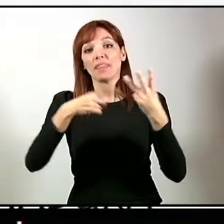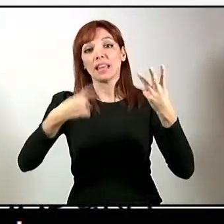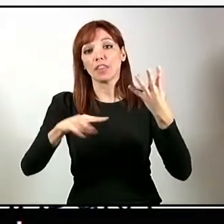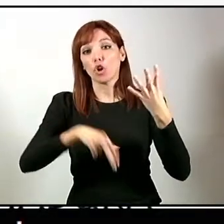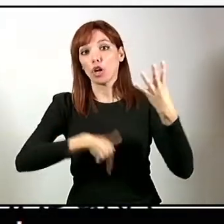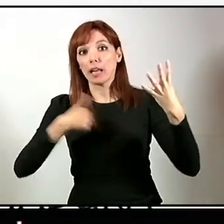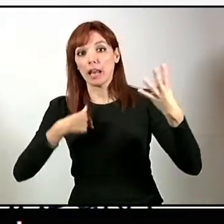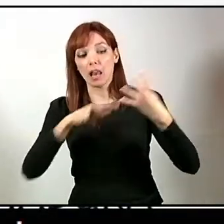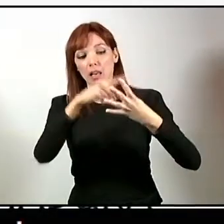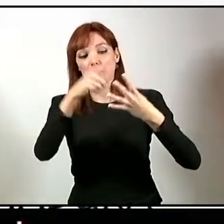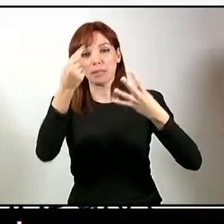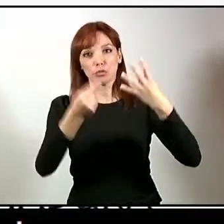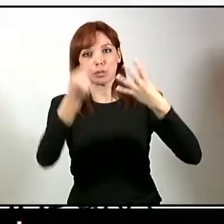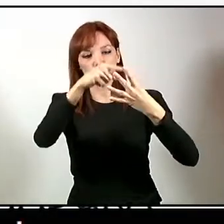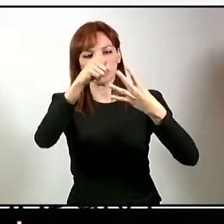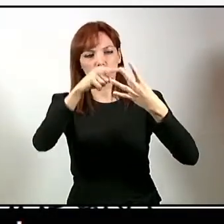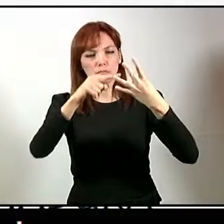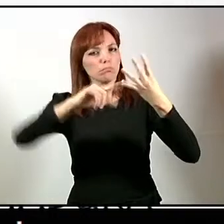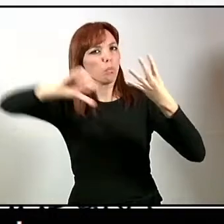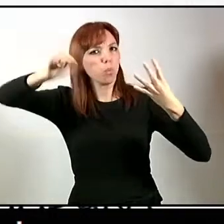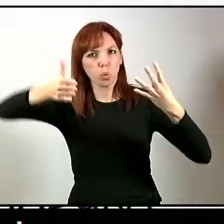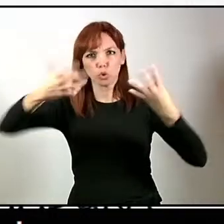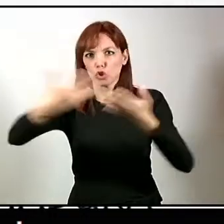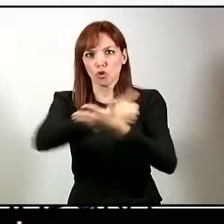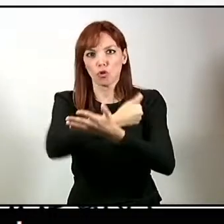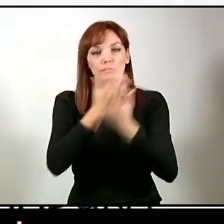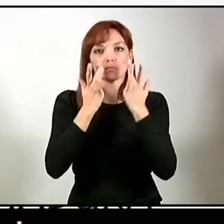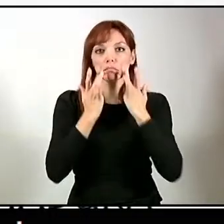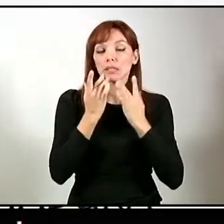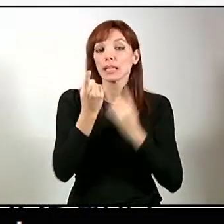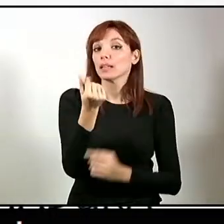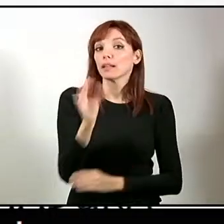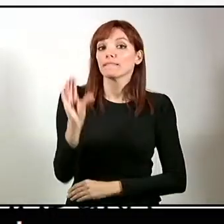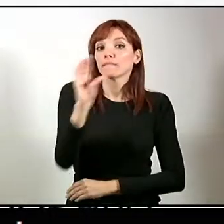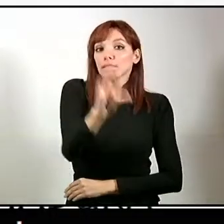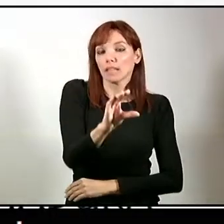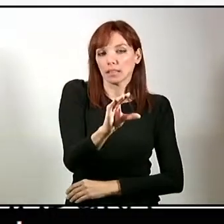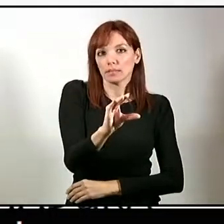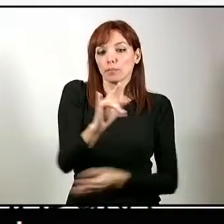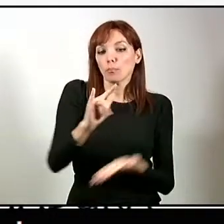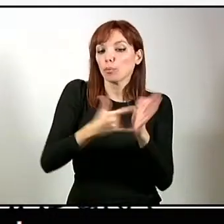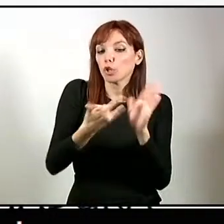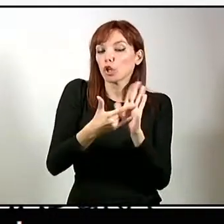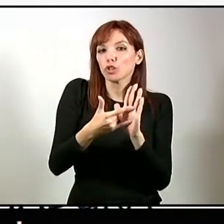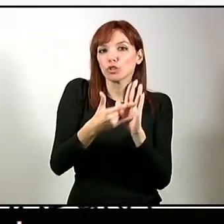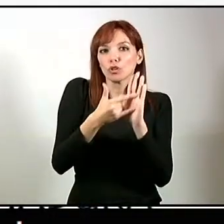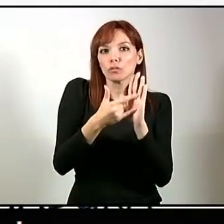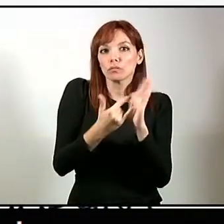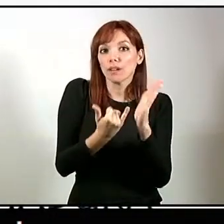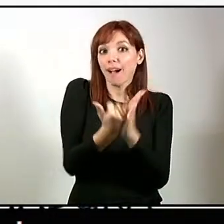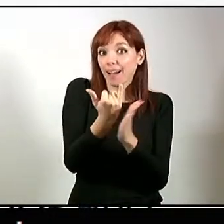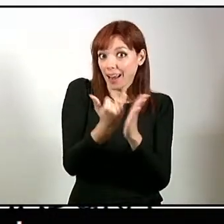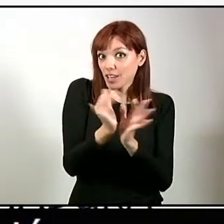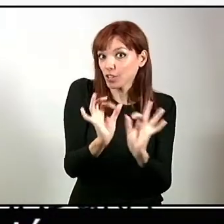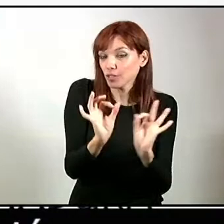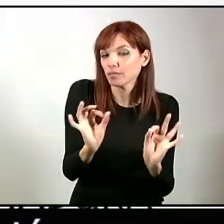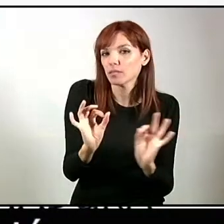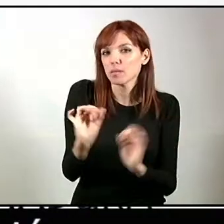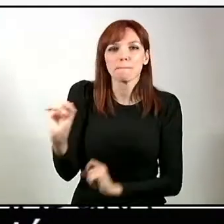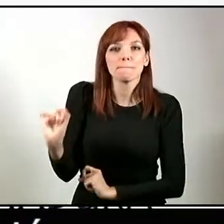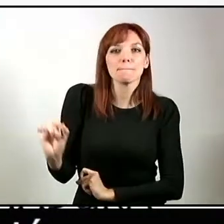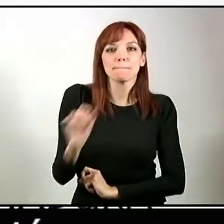de Presupuestos. Estamos hablando de esa cantidad de dinero que es el proyecto más agrario